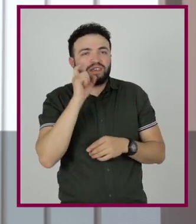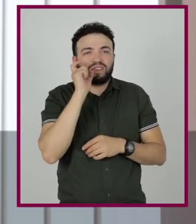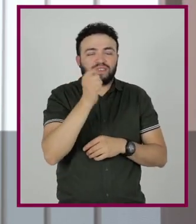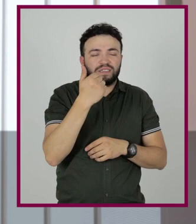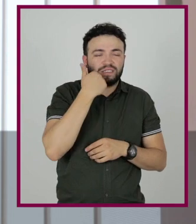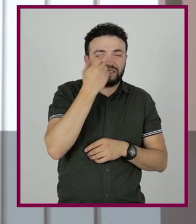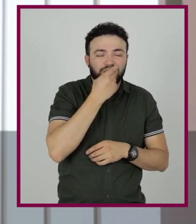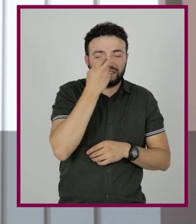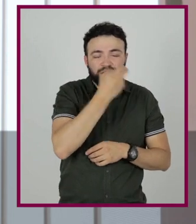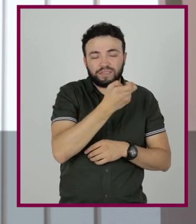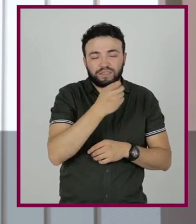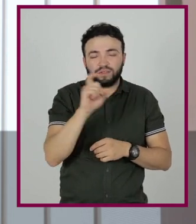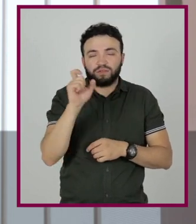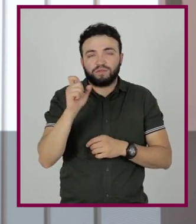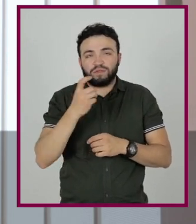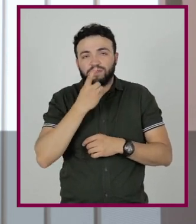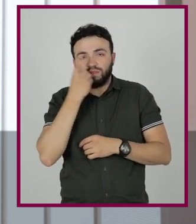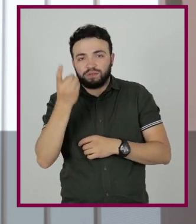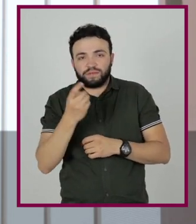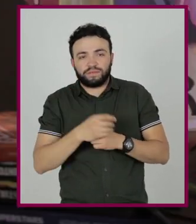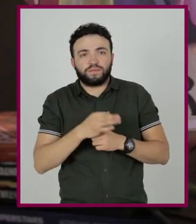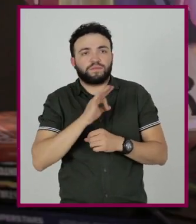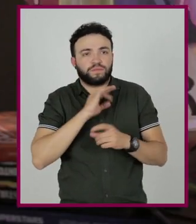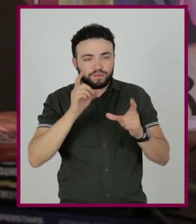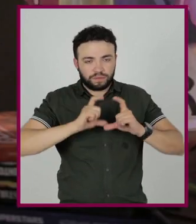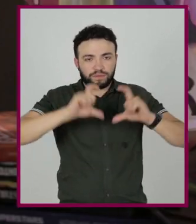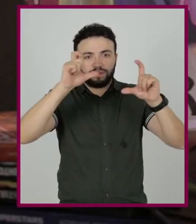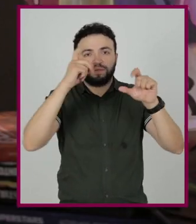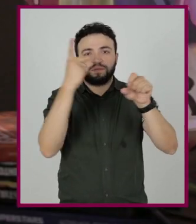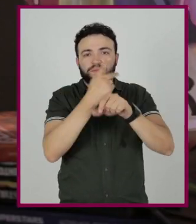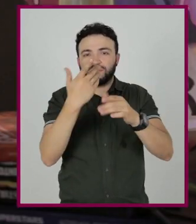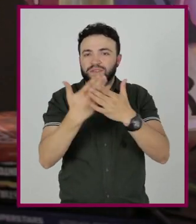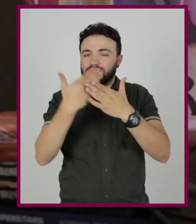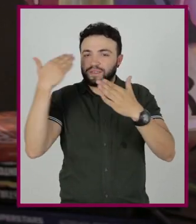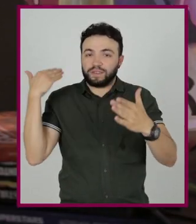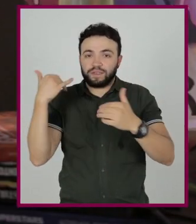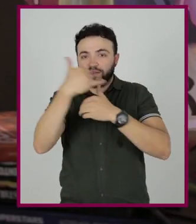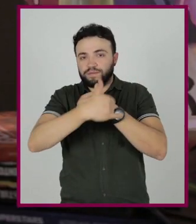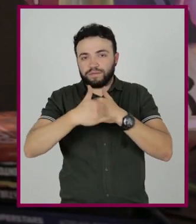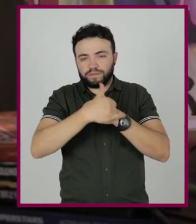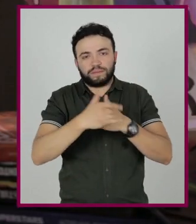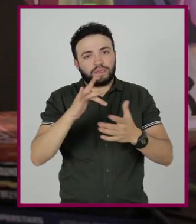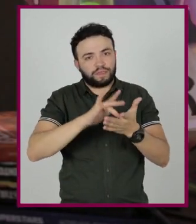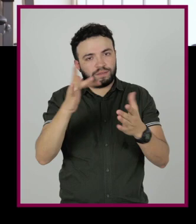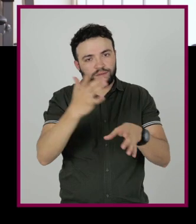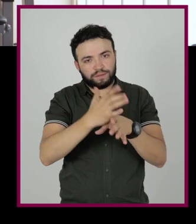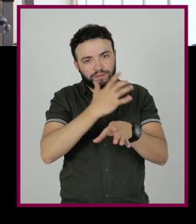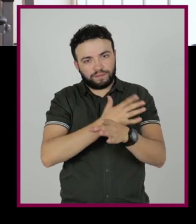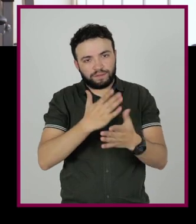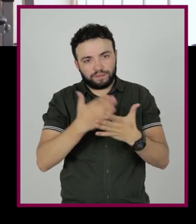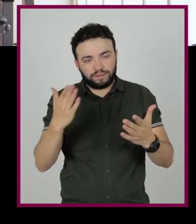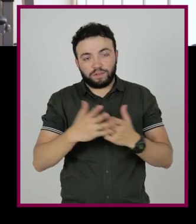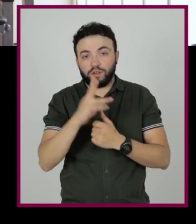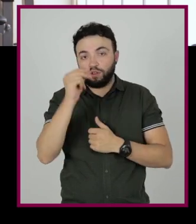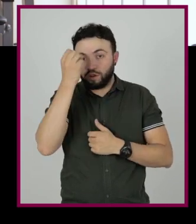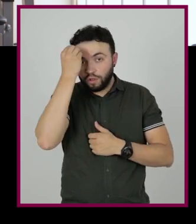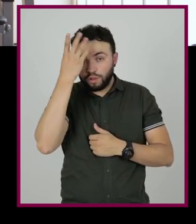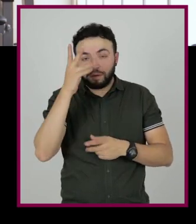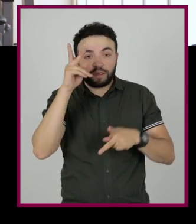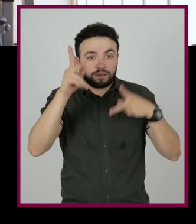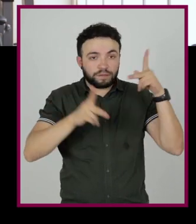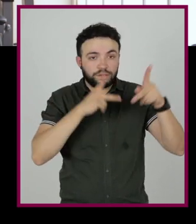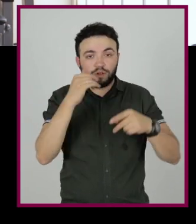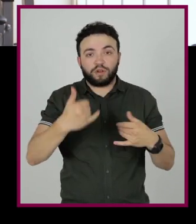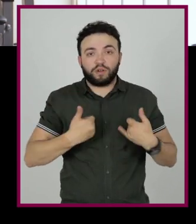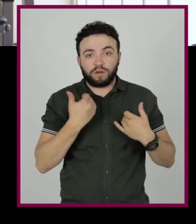y digan, achis, ¿esto cuándo lo dijeron? Pueden ver las emisiones atrasadas en YouTube. Gracias por acompañarnos hasta ahora.